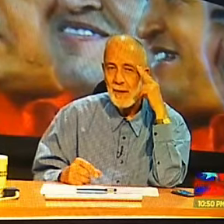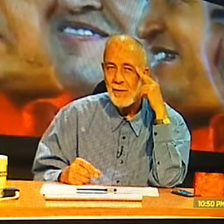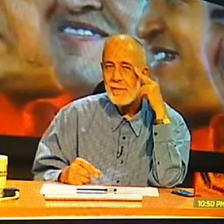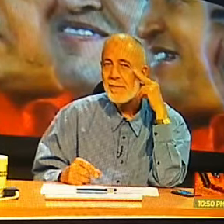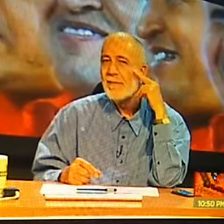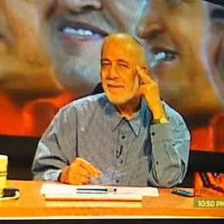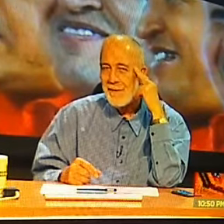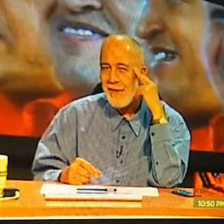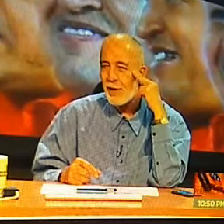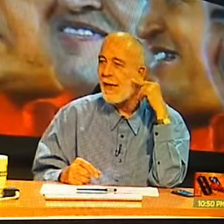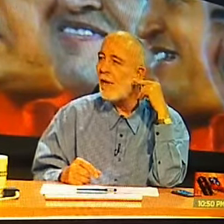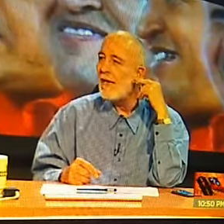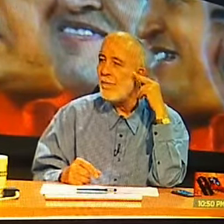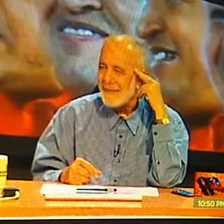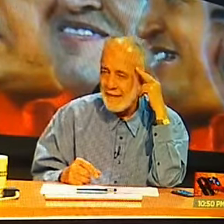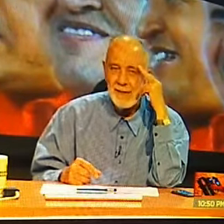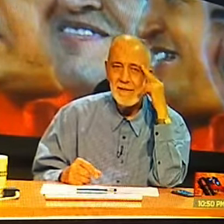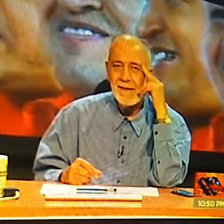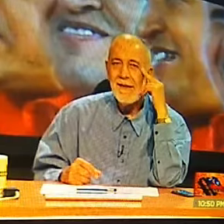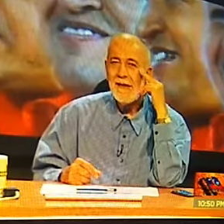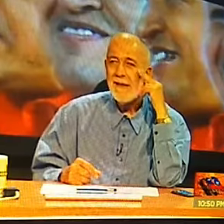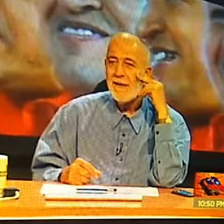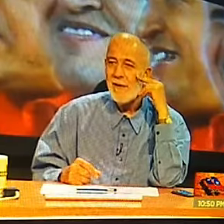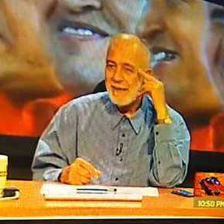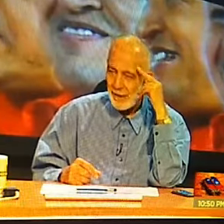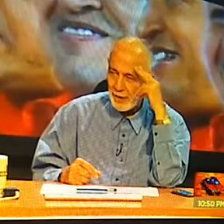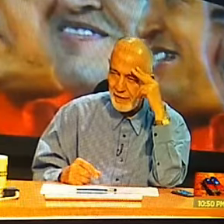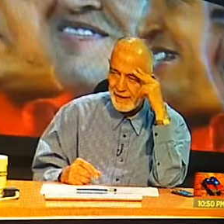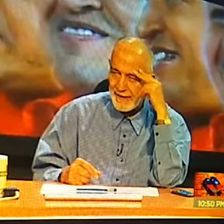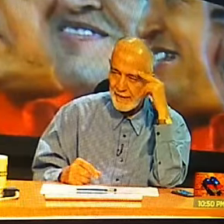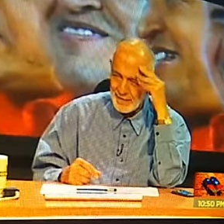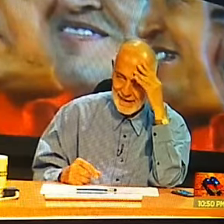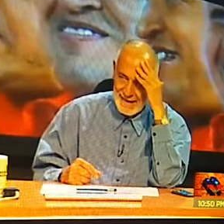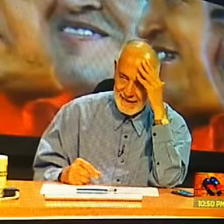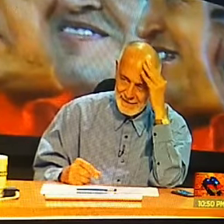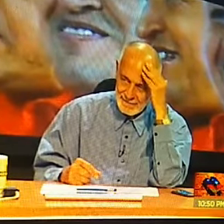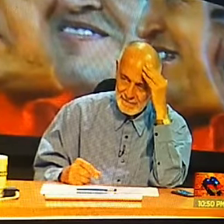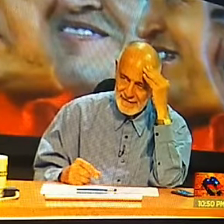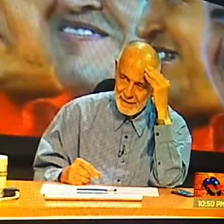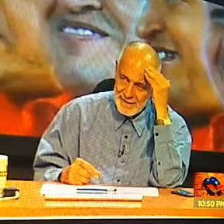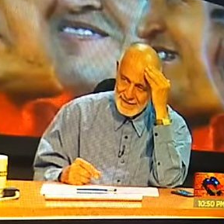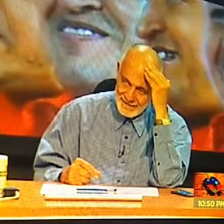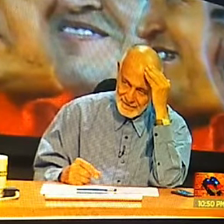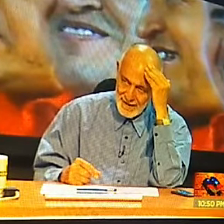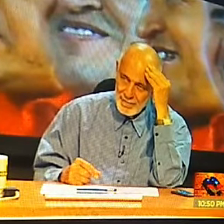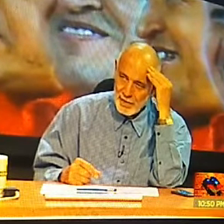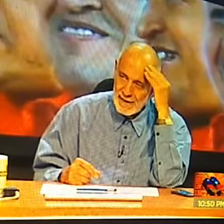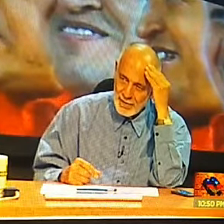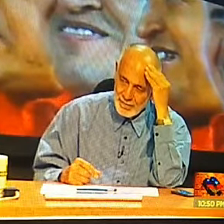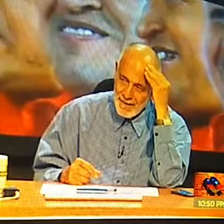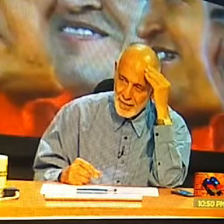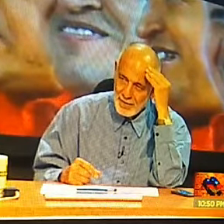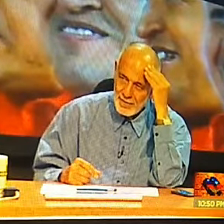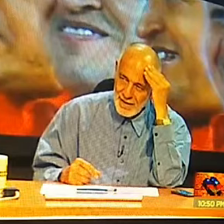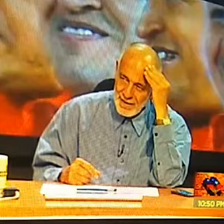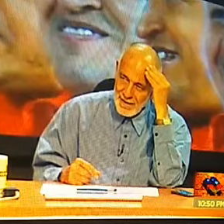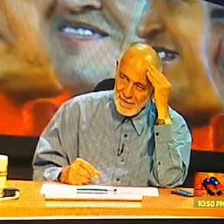multiplicó. Y lo tenemos allí presente. Yo decía el otro día en una entrevista que me hizo María Alejandra, en TVS, en Política con P de